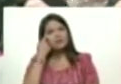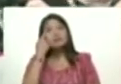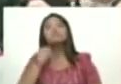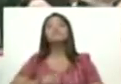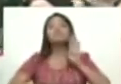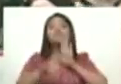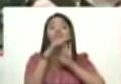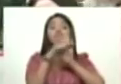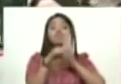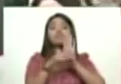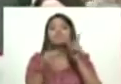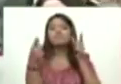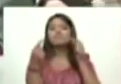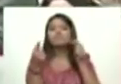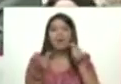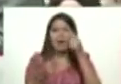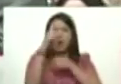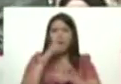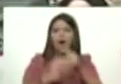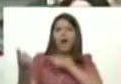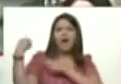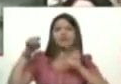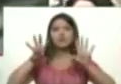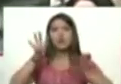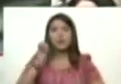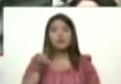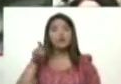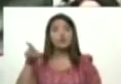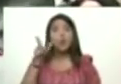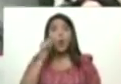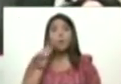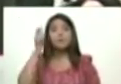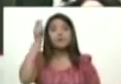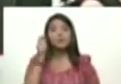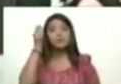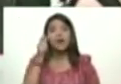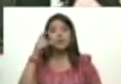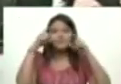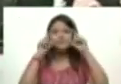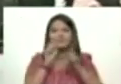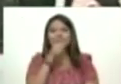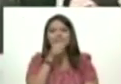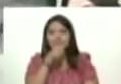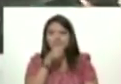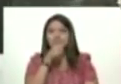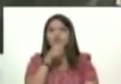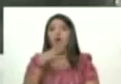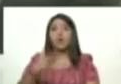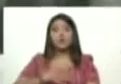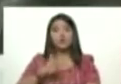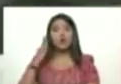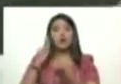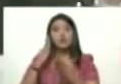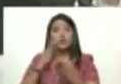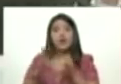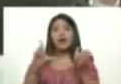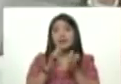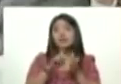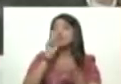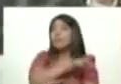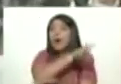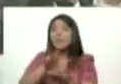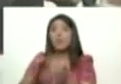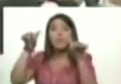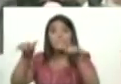neoliberal de la década de los 90 que usted, diputado Ramos Ayub, aplicó cuando yo estaba en el liceo y aprobó en